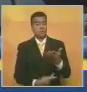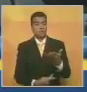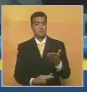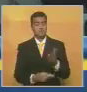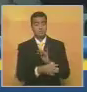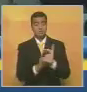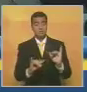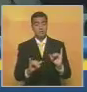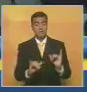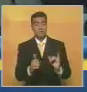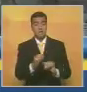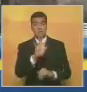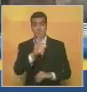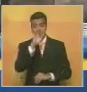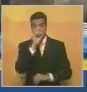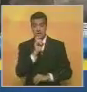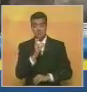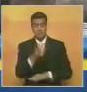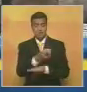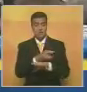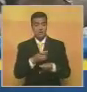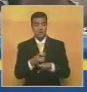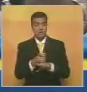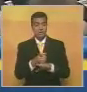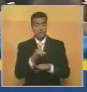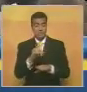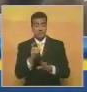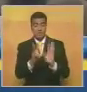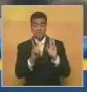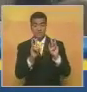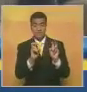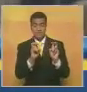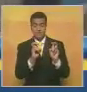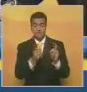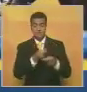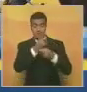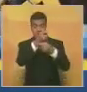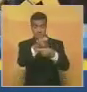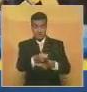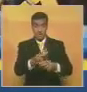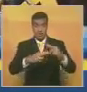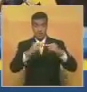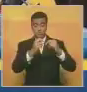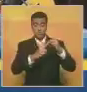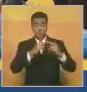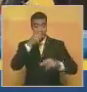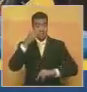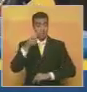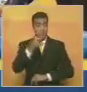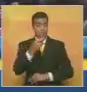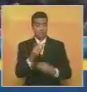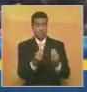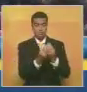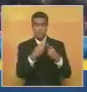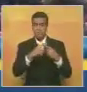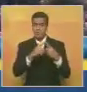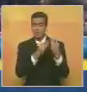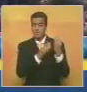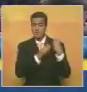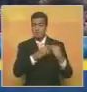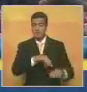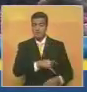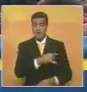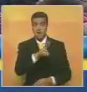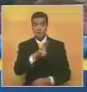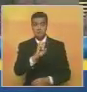ya va para 14 años. El gobernador Capriles entregó este viernes certificados a Constructores Populares, junto con las autoridades de la Universidad